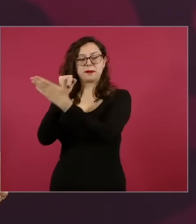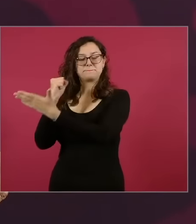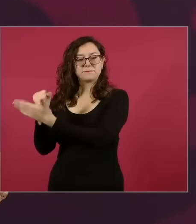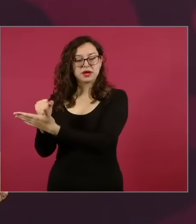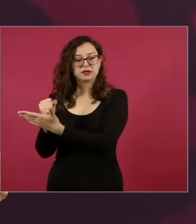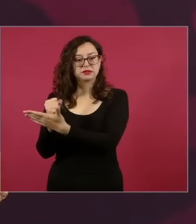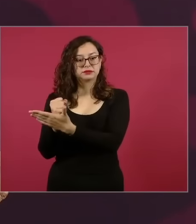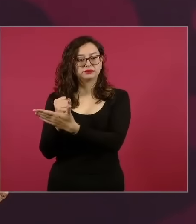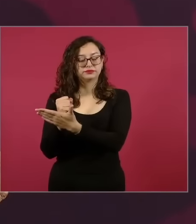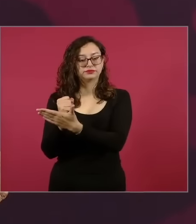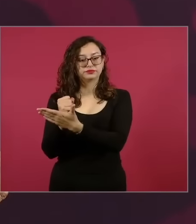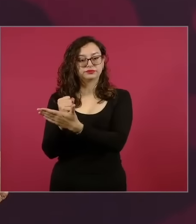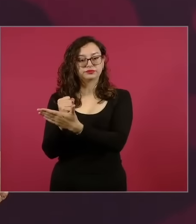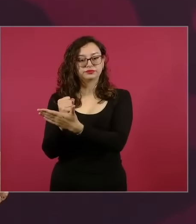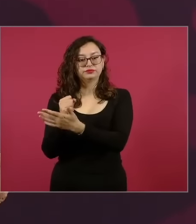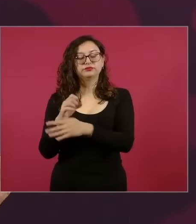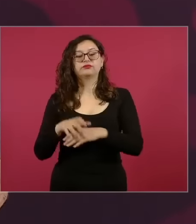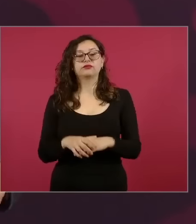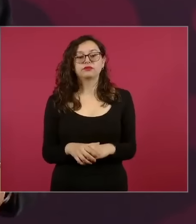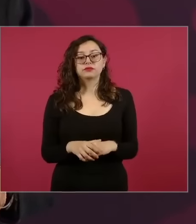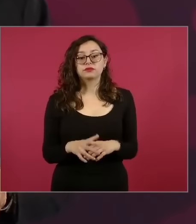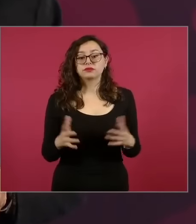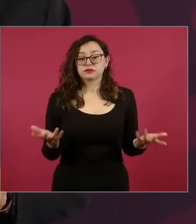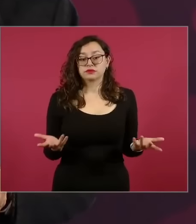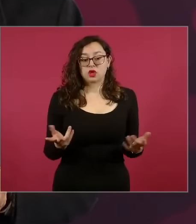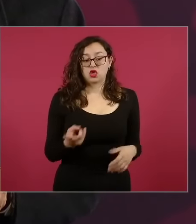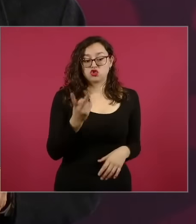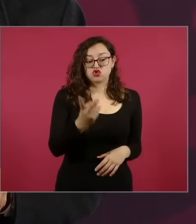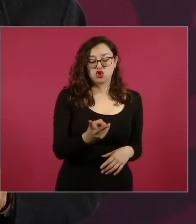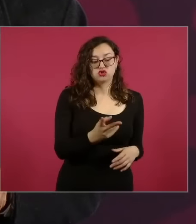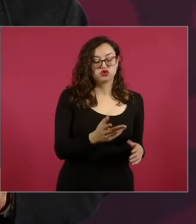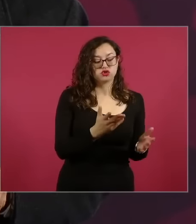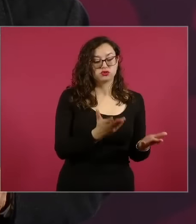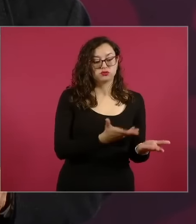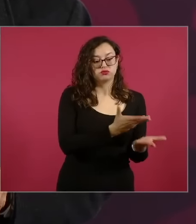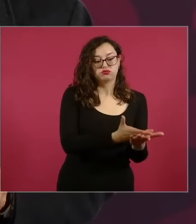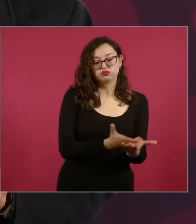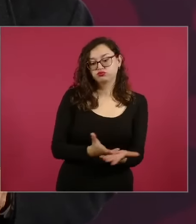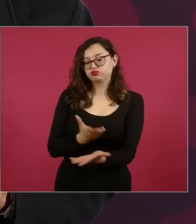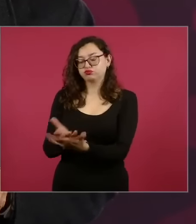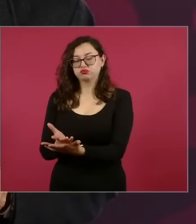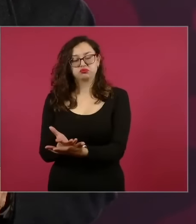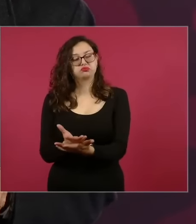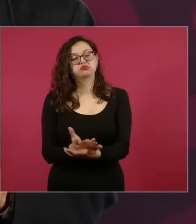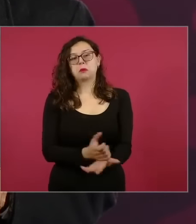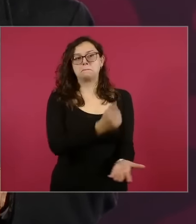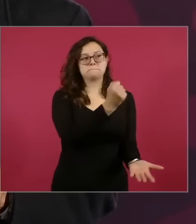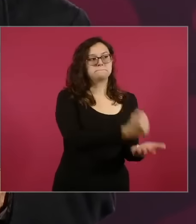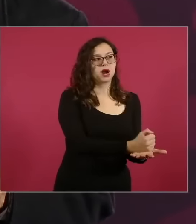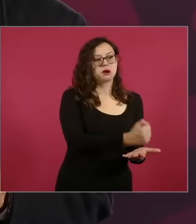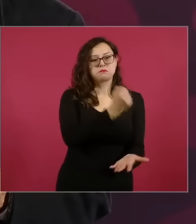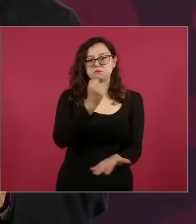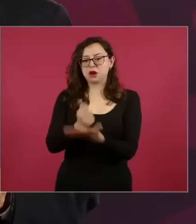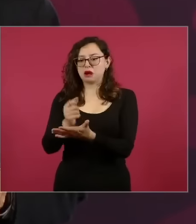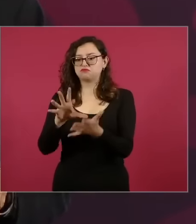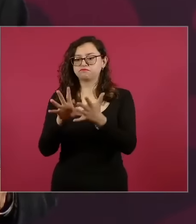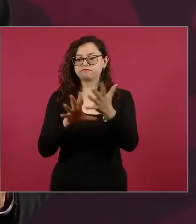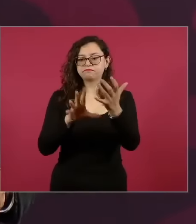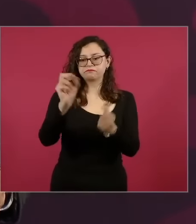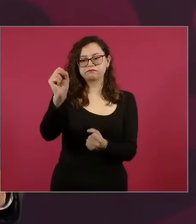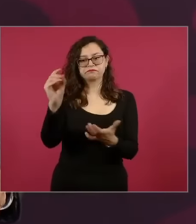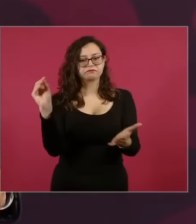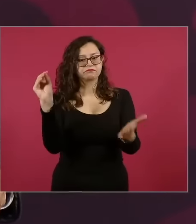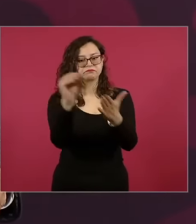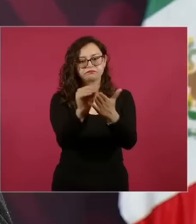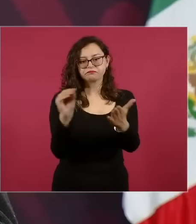En el caso de estas dos reformas constitucionales, agradecerles mucho